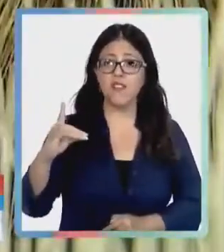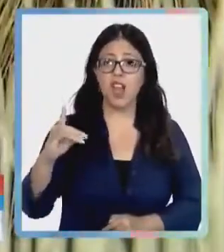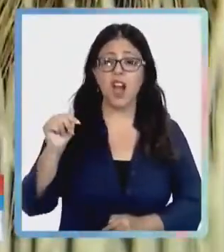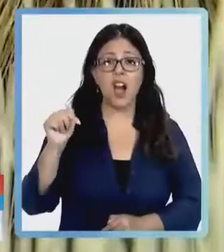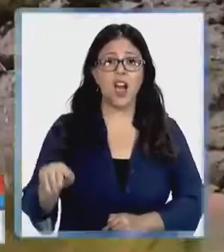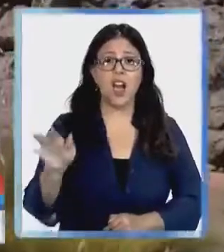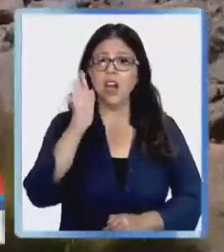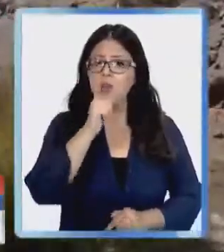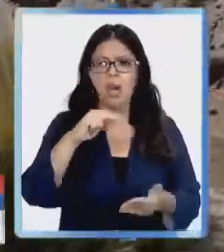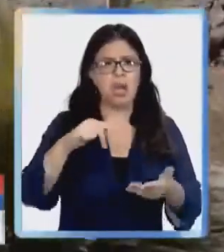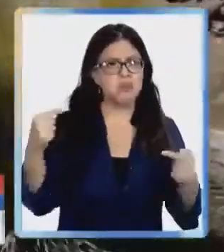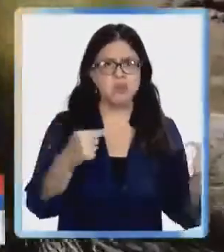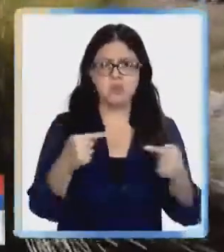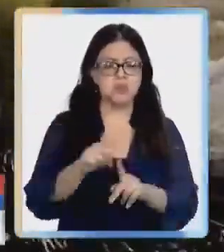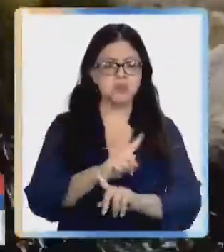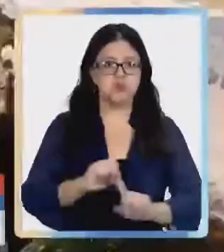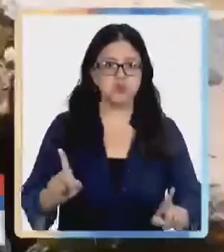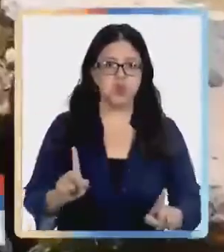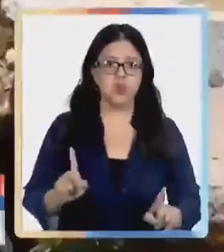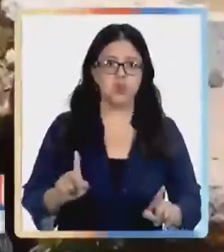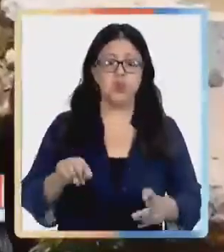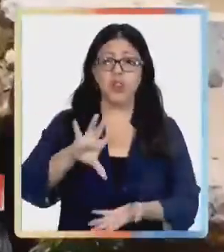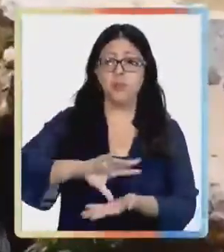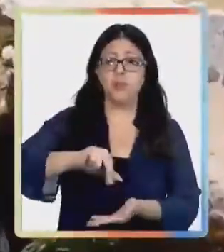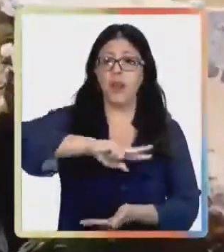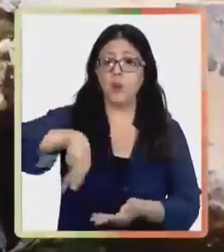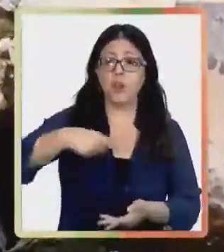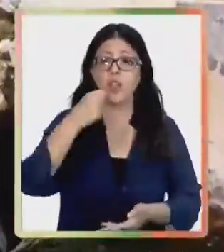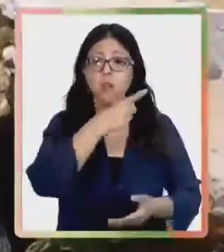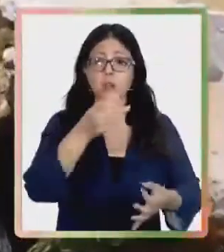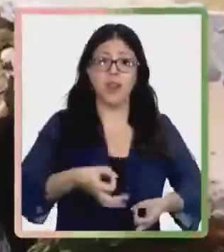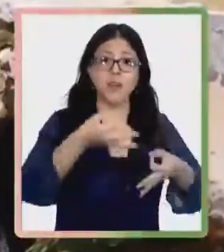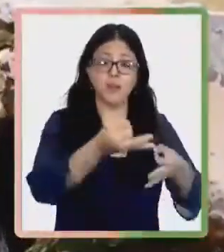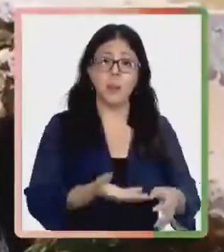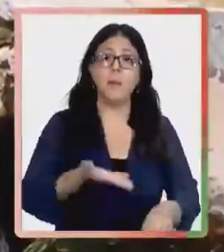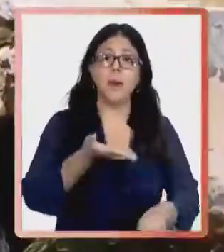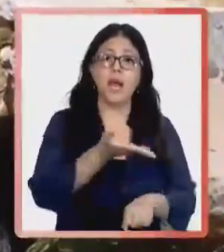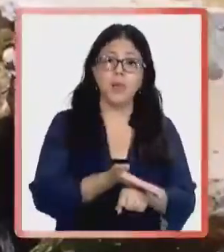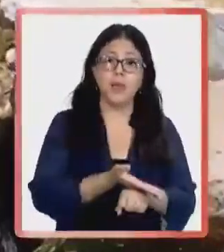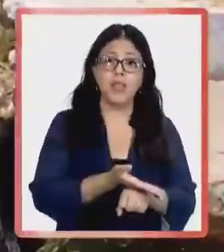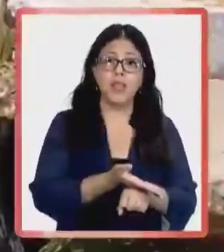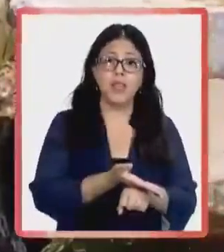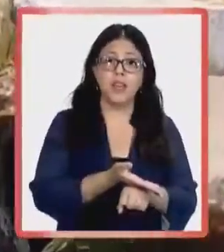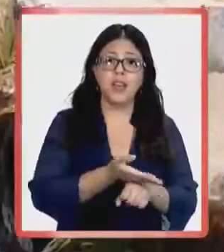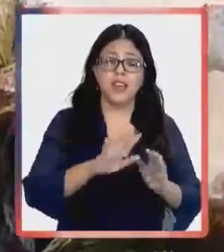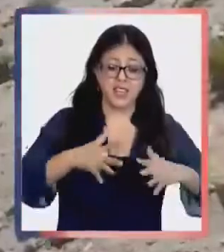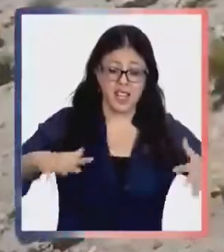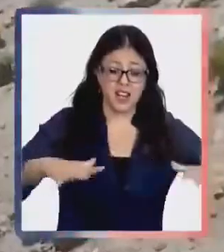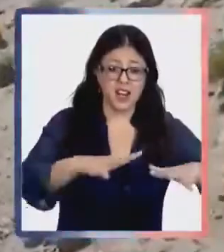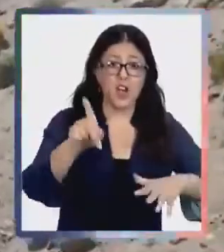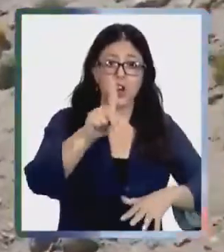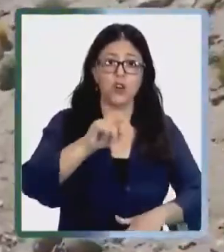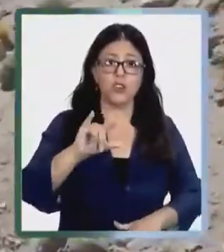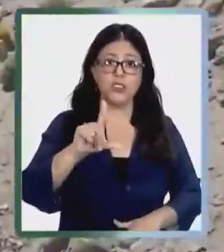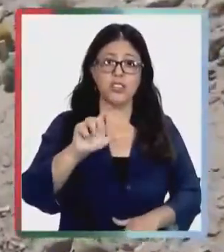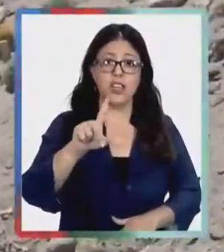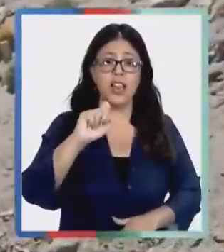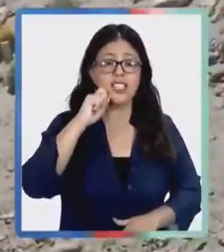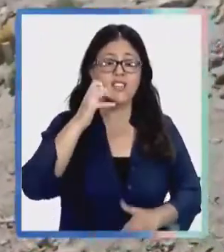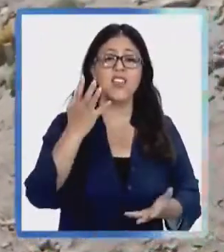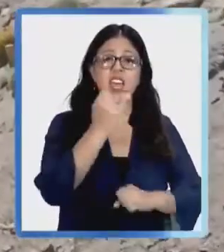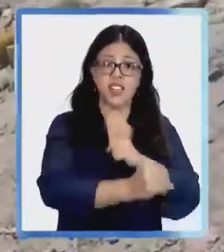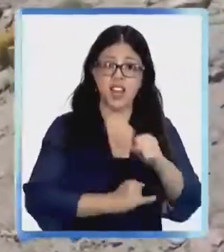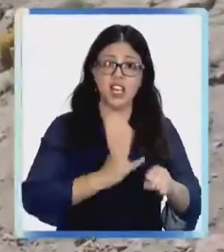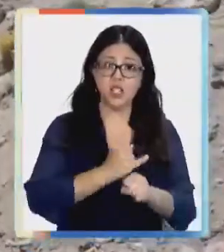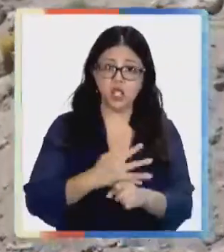Bolivia no había controversia. Desde que nuestro país presentó la demanda para solicitar que el río Silala fuera declarado como río